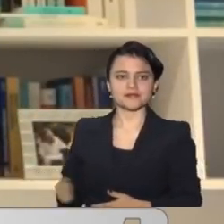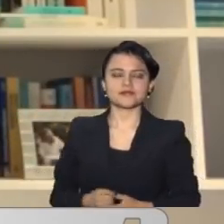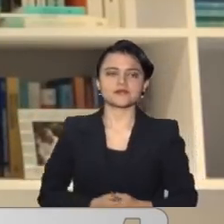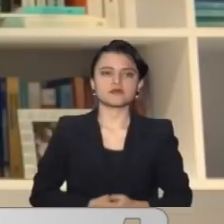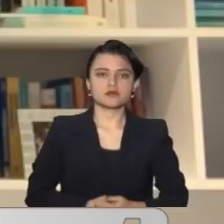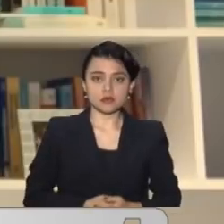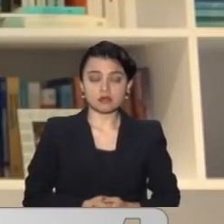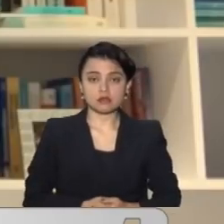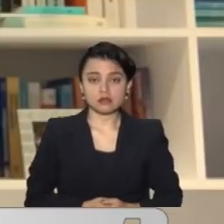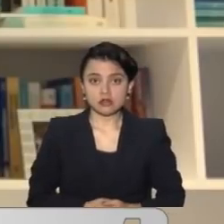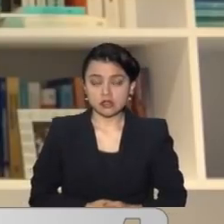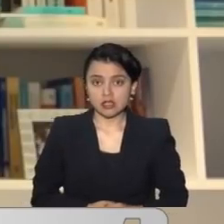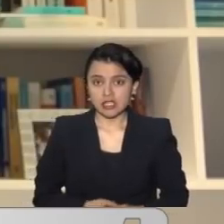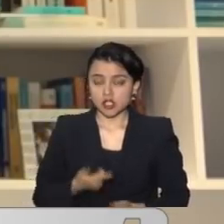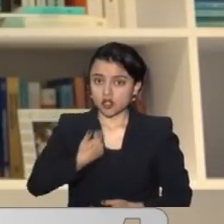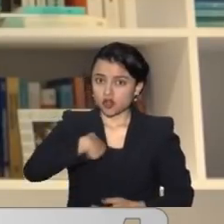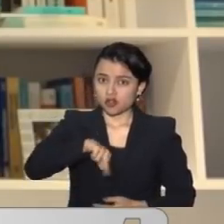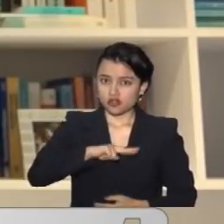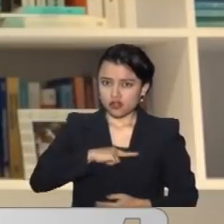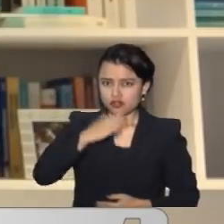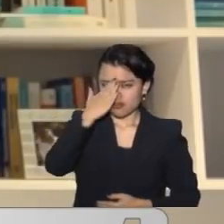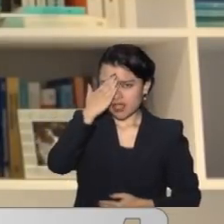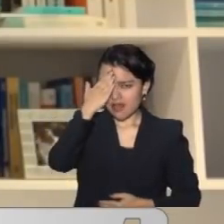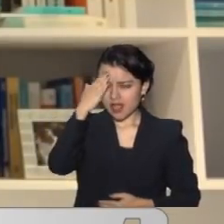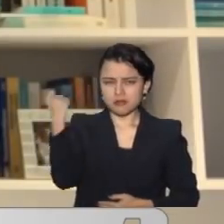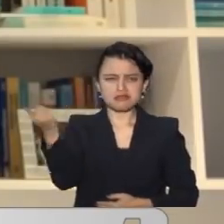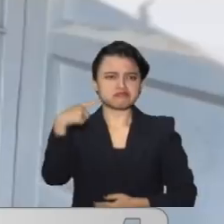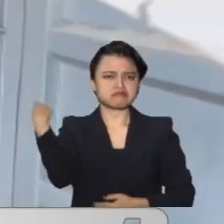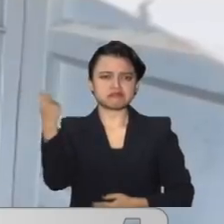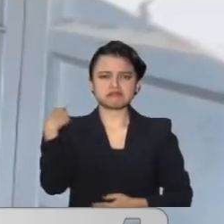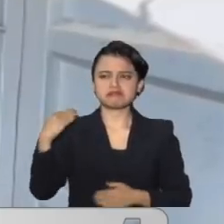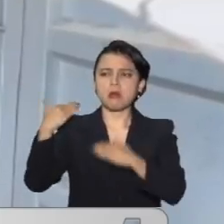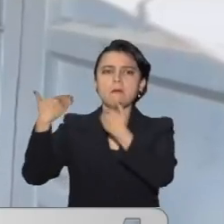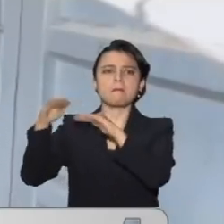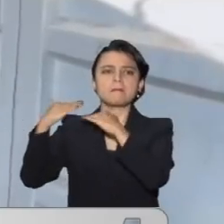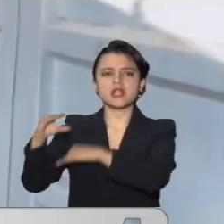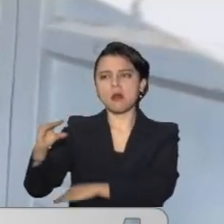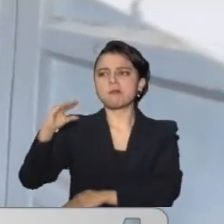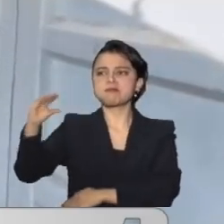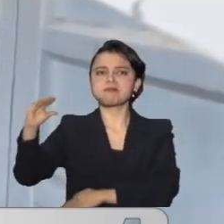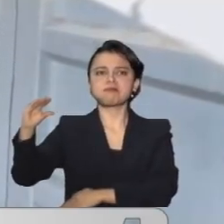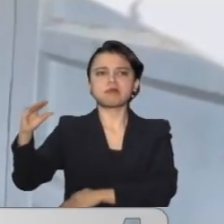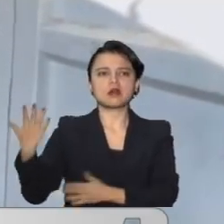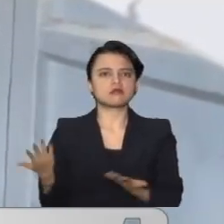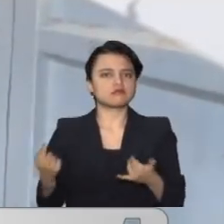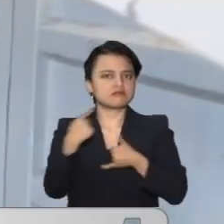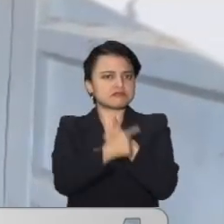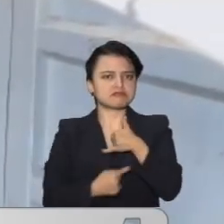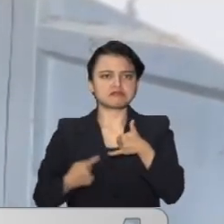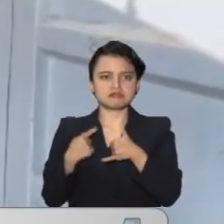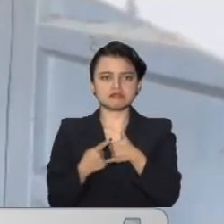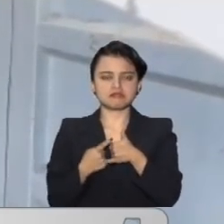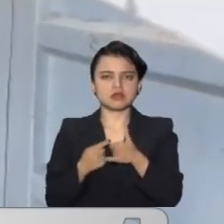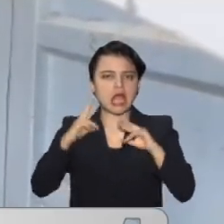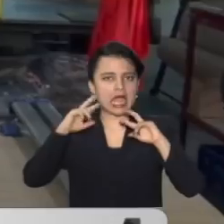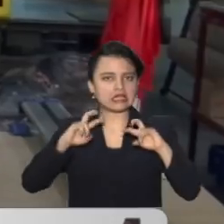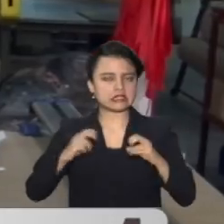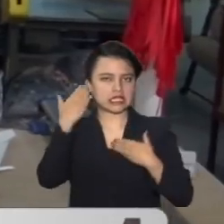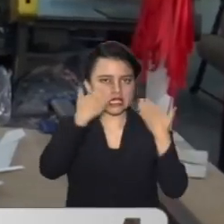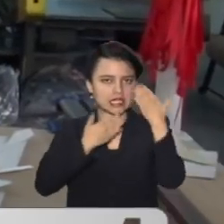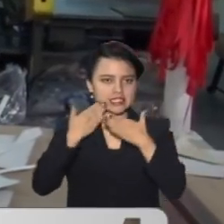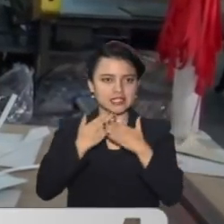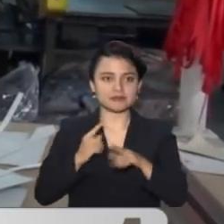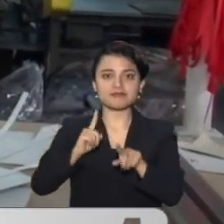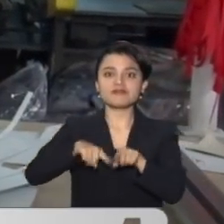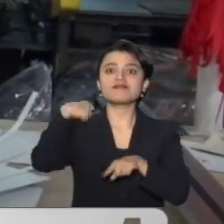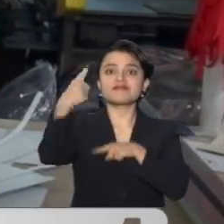esquema donde tenemos un salario mínimo generalizado. En los próximos días comenzarán los acercamientos para la discusión